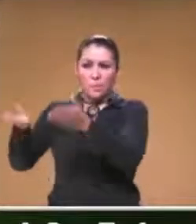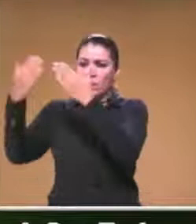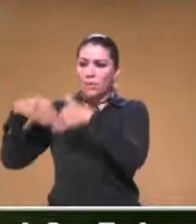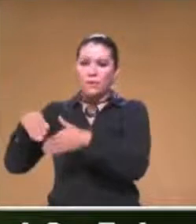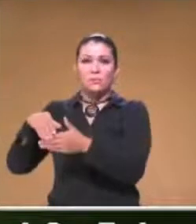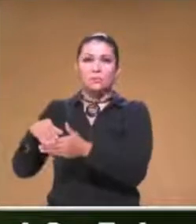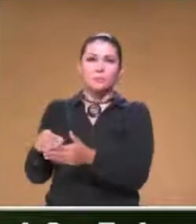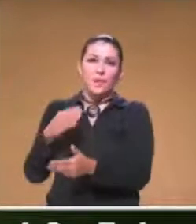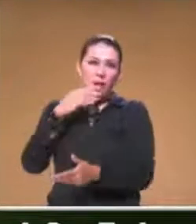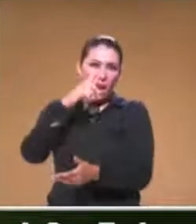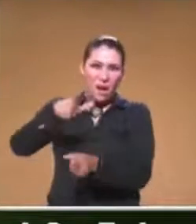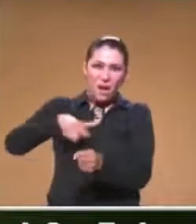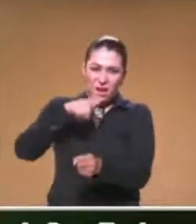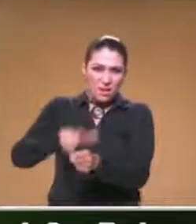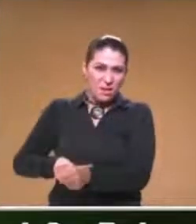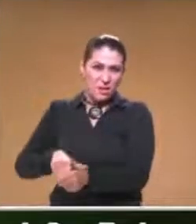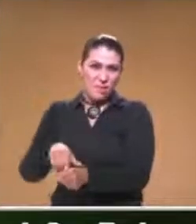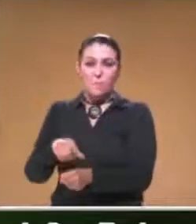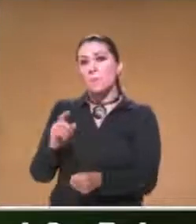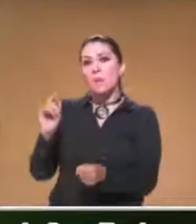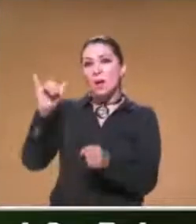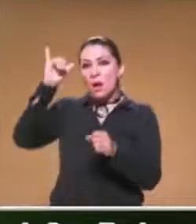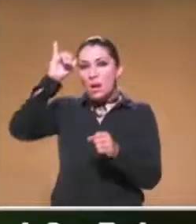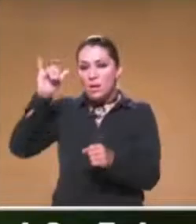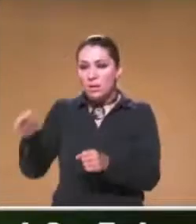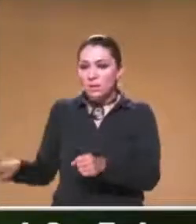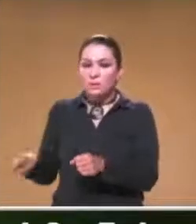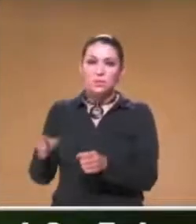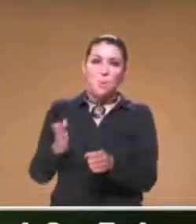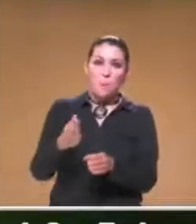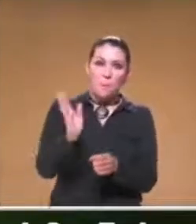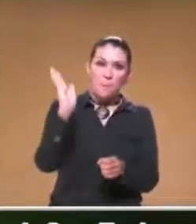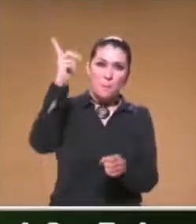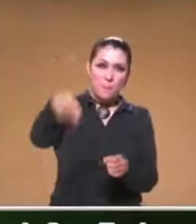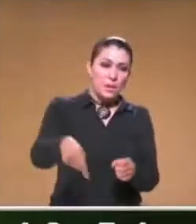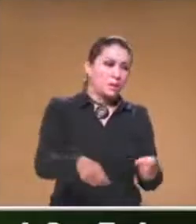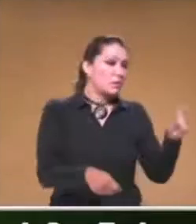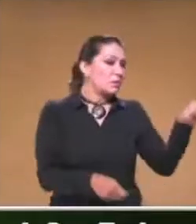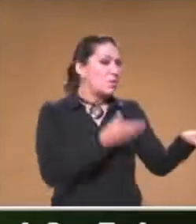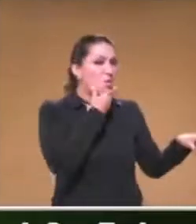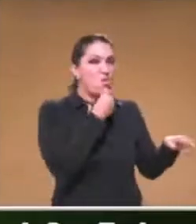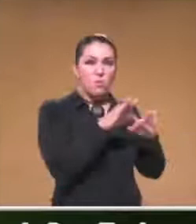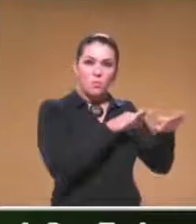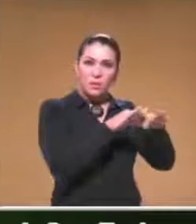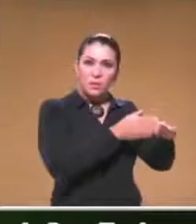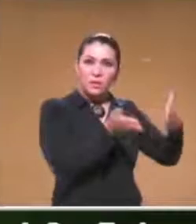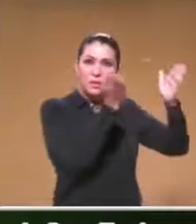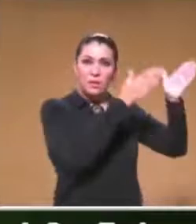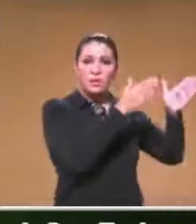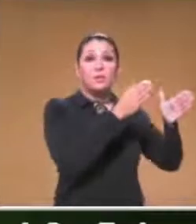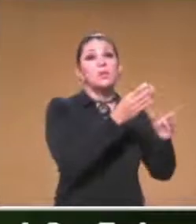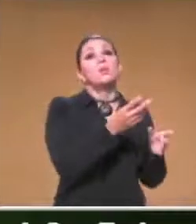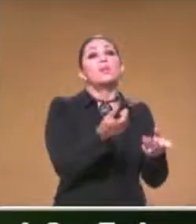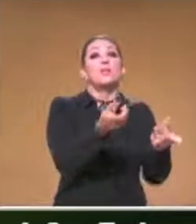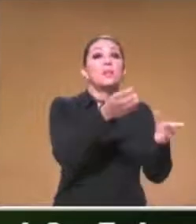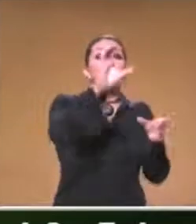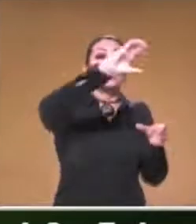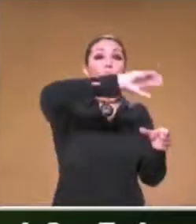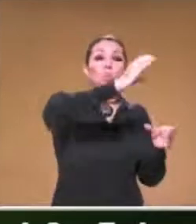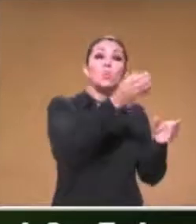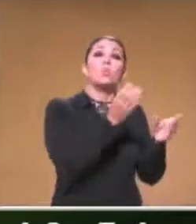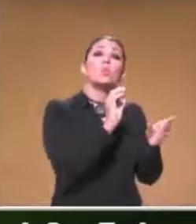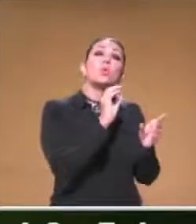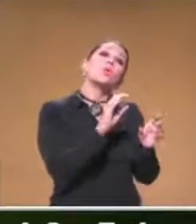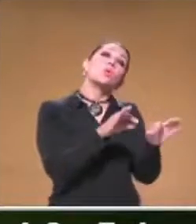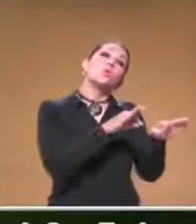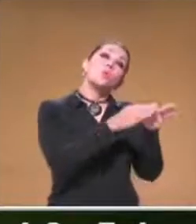vacuno, tenemos un pez, hay un hombre trabajando en la industria y tenemos una producción de cereales. De esas letras, selecciona la que